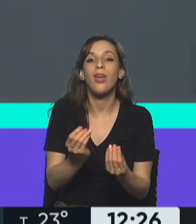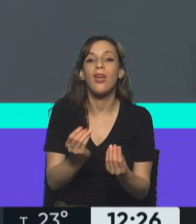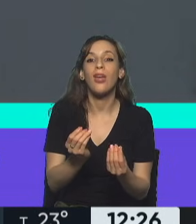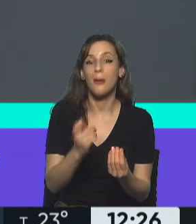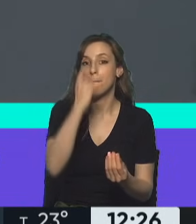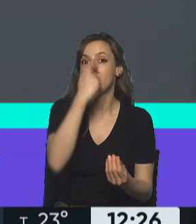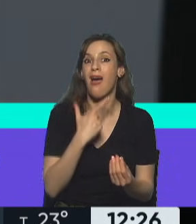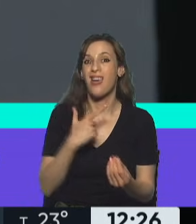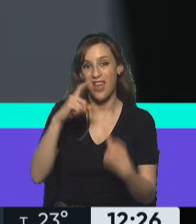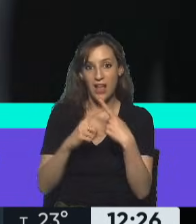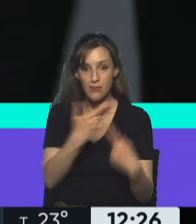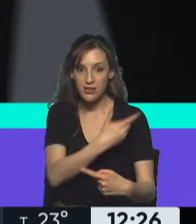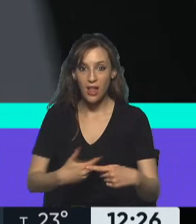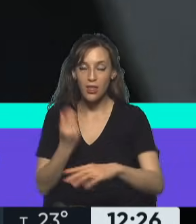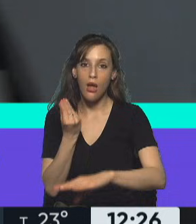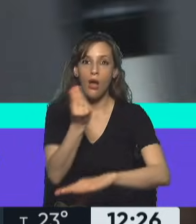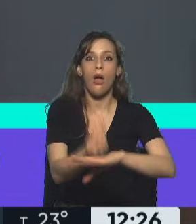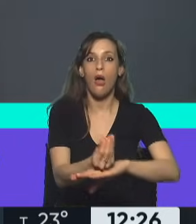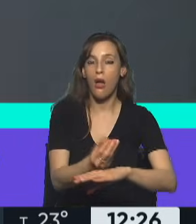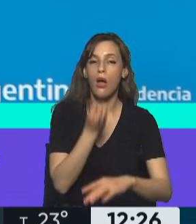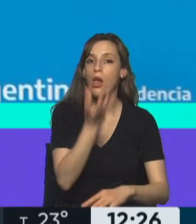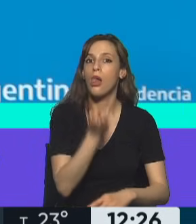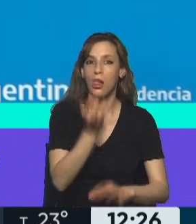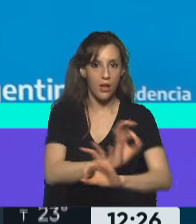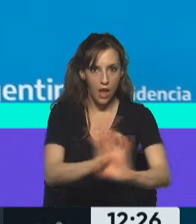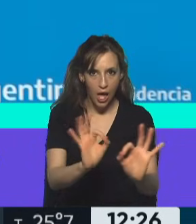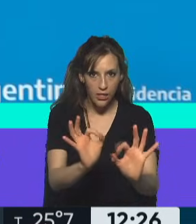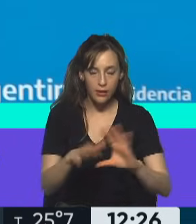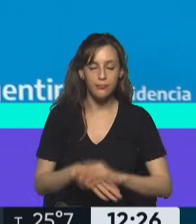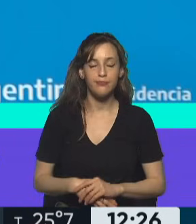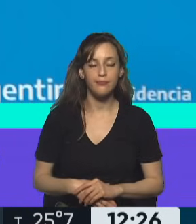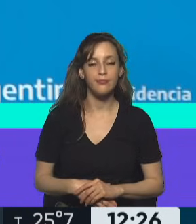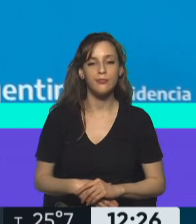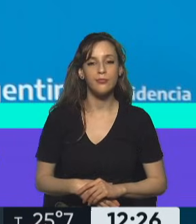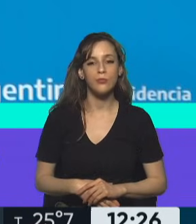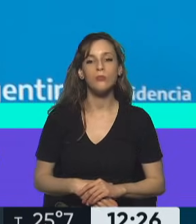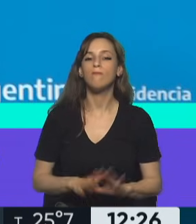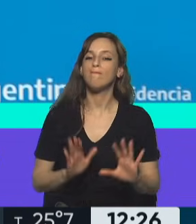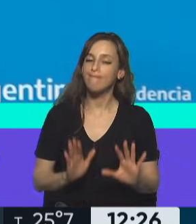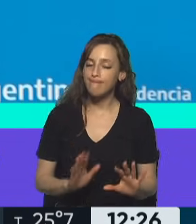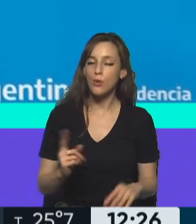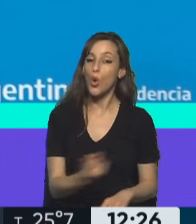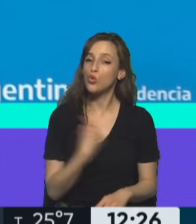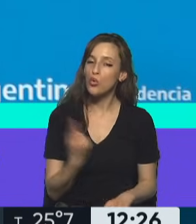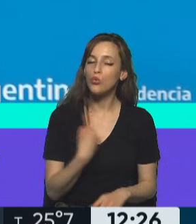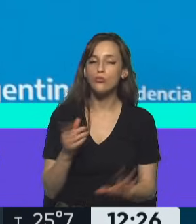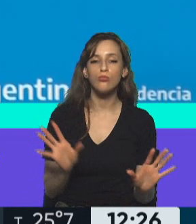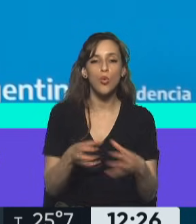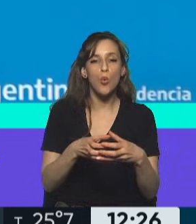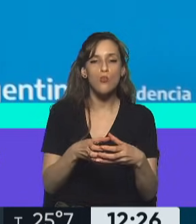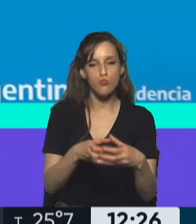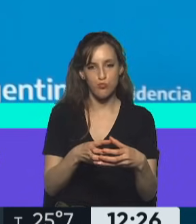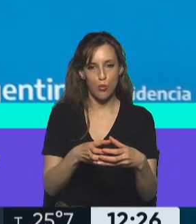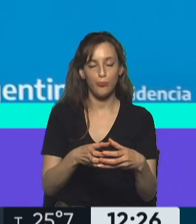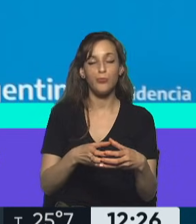del expresidente en el juzgado de Dolores? Muchas gracias. Muchas gracias. A ver, nosotros formamos parte de una fuerza política donde a la actual vicepresidenta